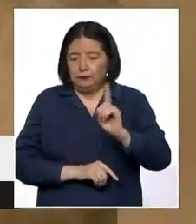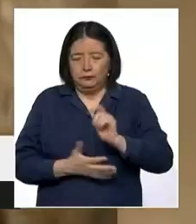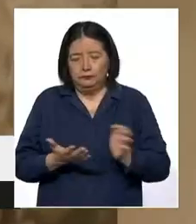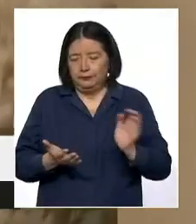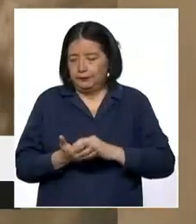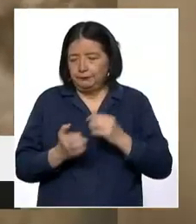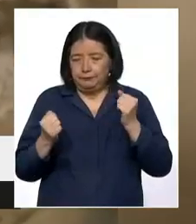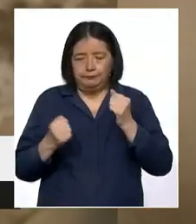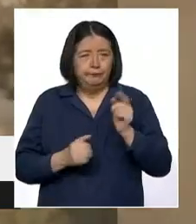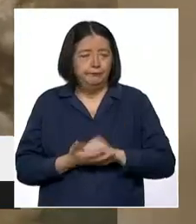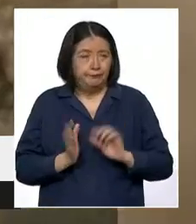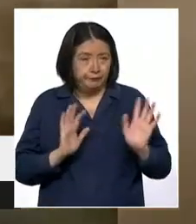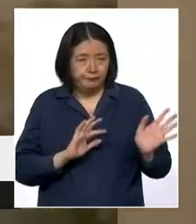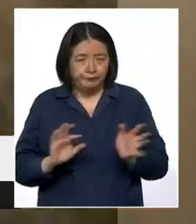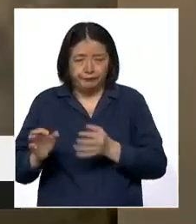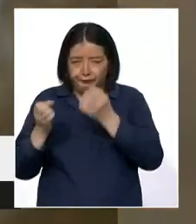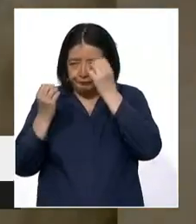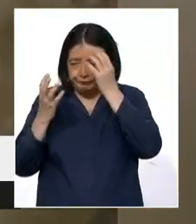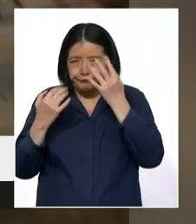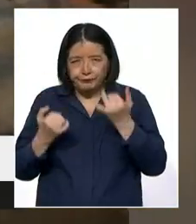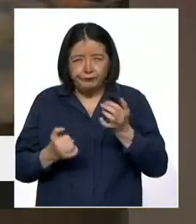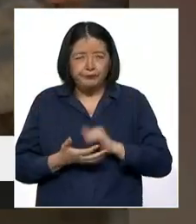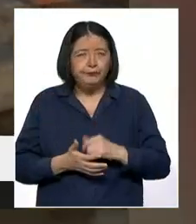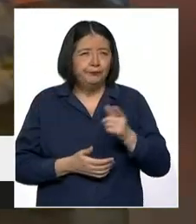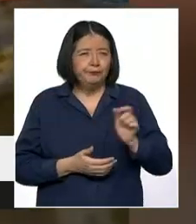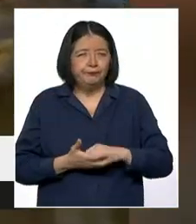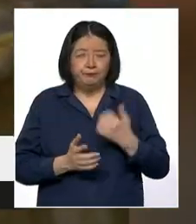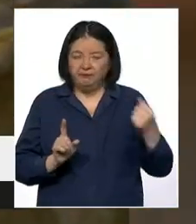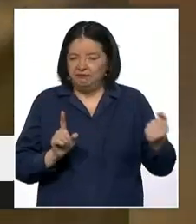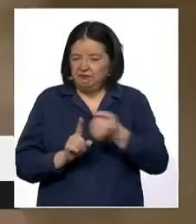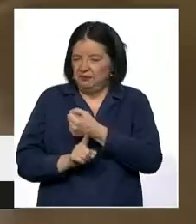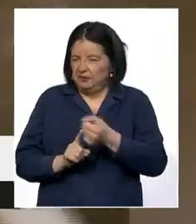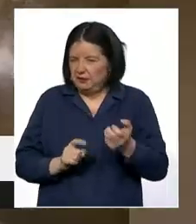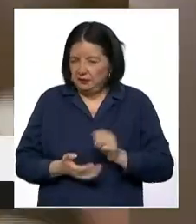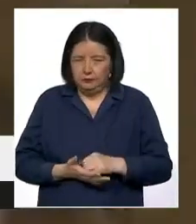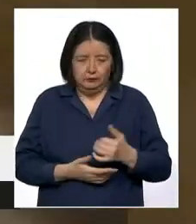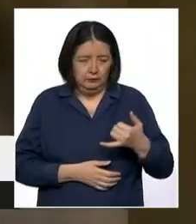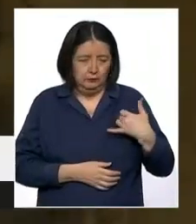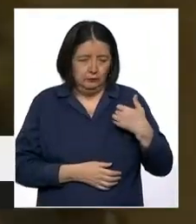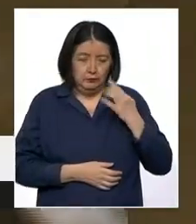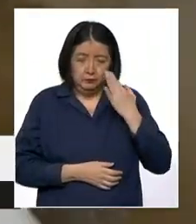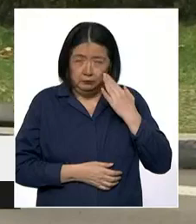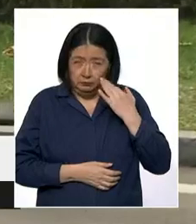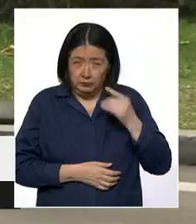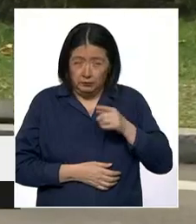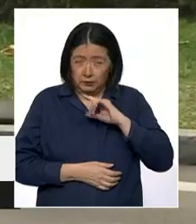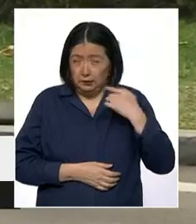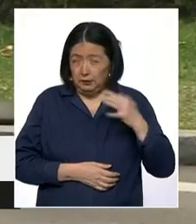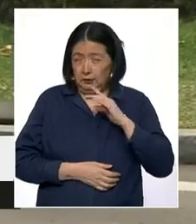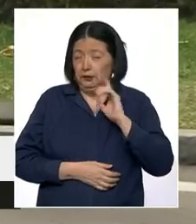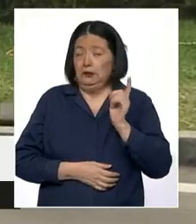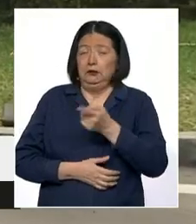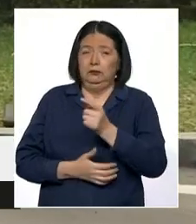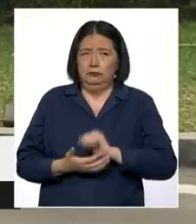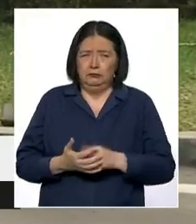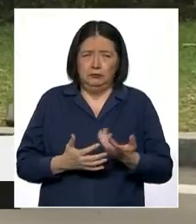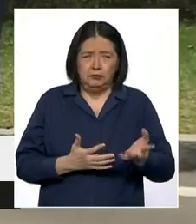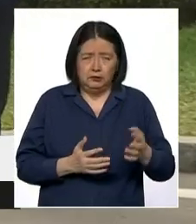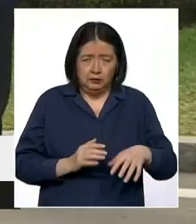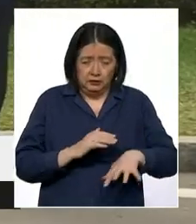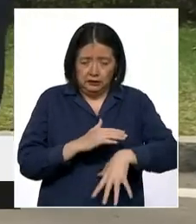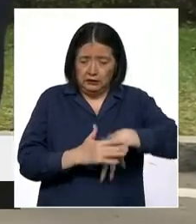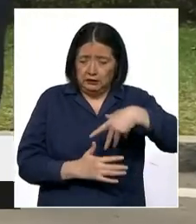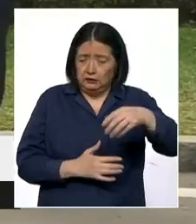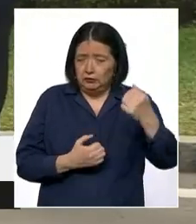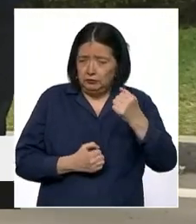continúen. Okay. Y en el reporte de ahora tuvimos el caso de una pelea. Un joven, específicamente su madre, es la que ha hecho la denuncia de que lo han agredido saliendo de